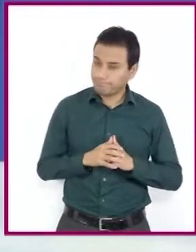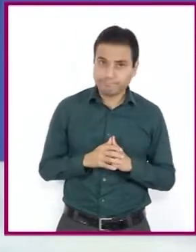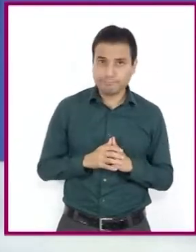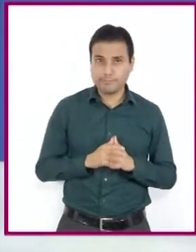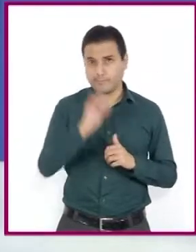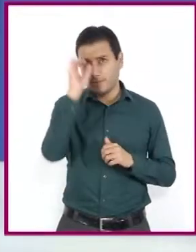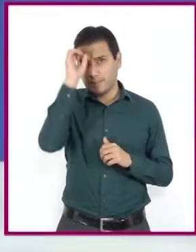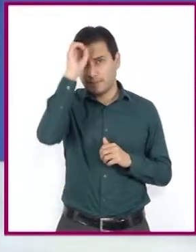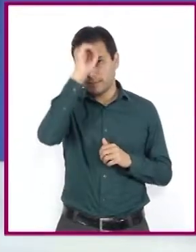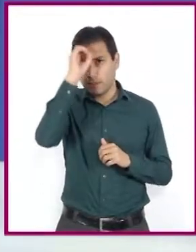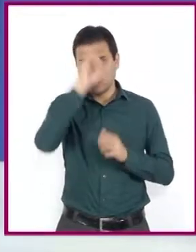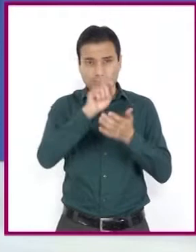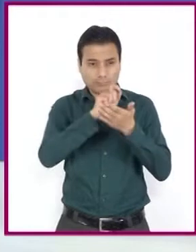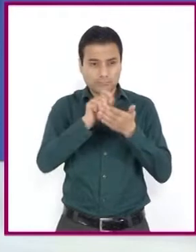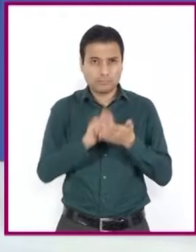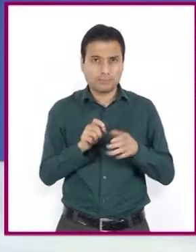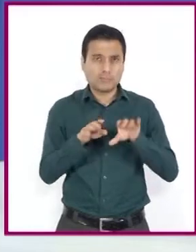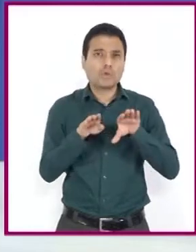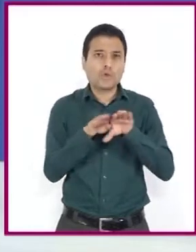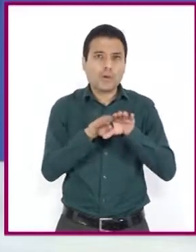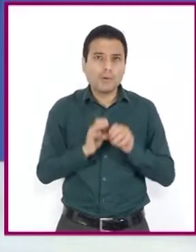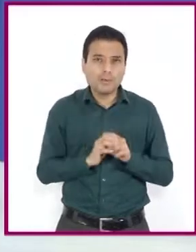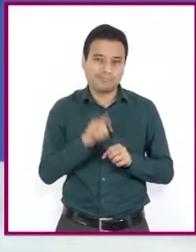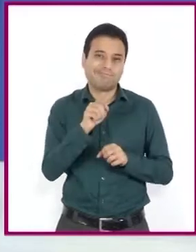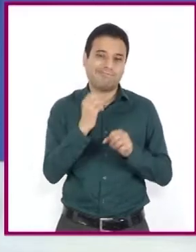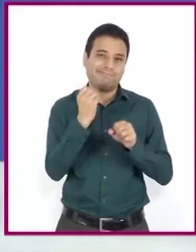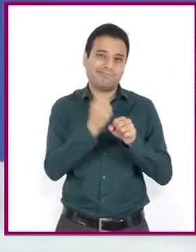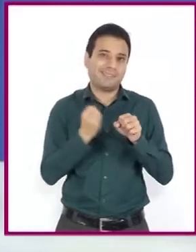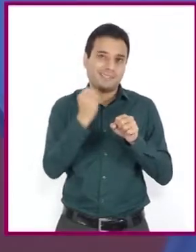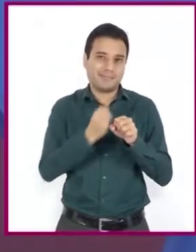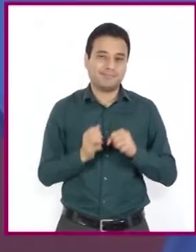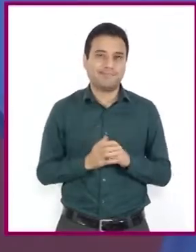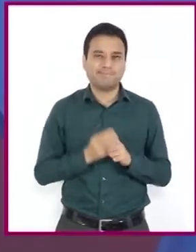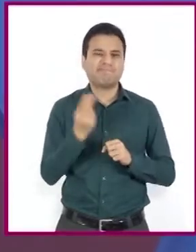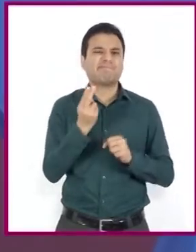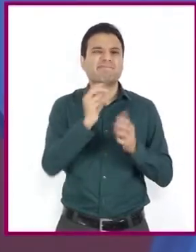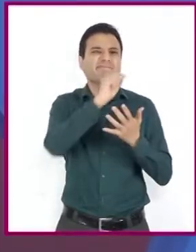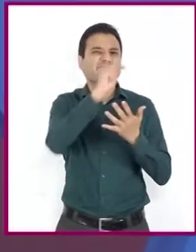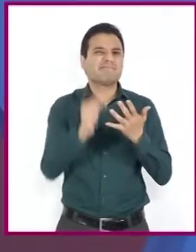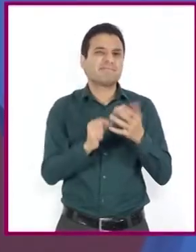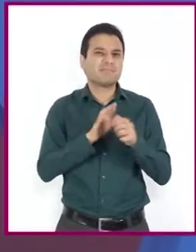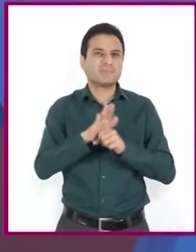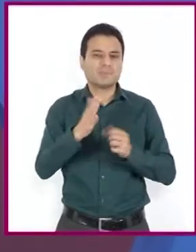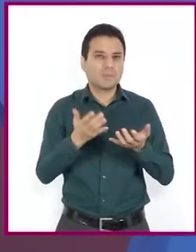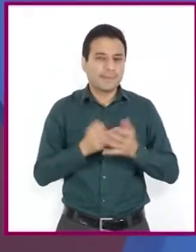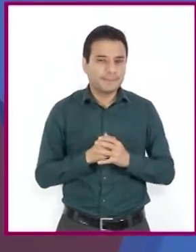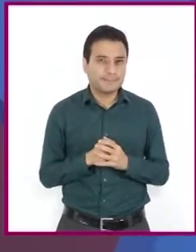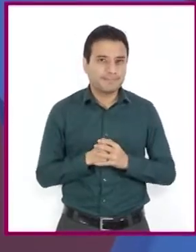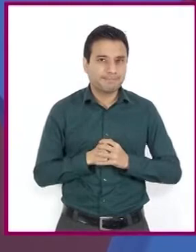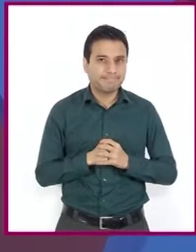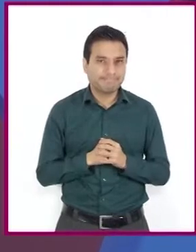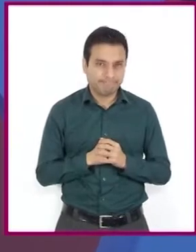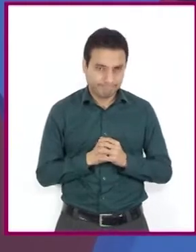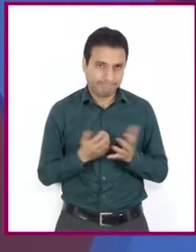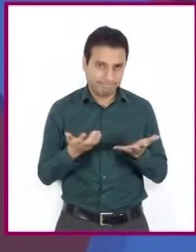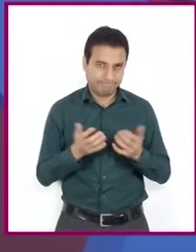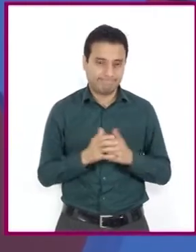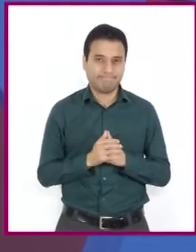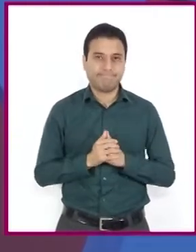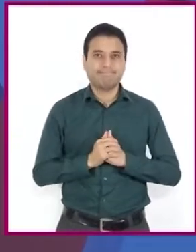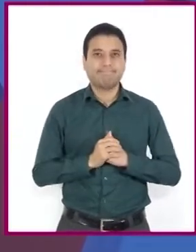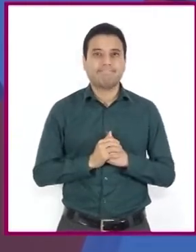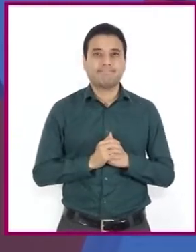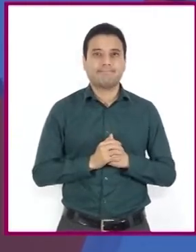ensayo? ¡Ensayando! Los materiales que vamos a utilizar en esta sesión, como escribir un